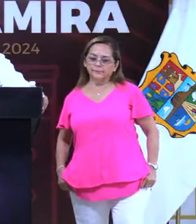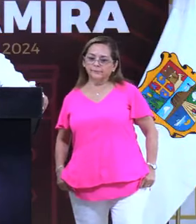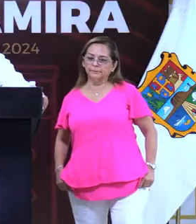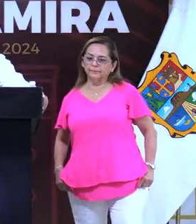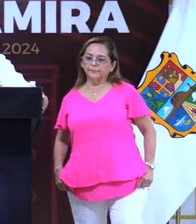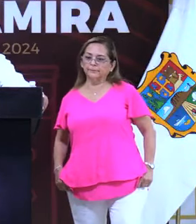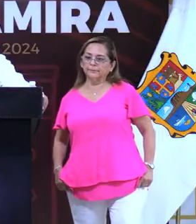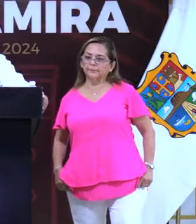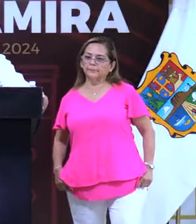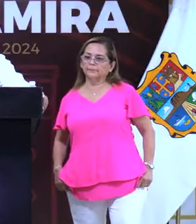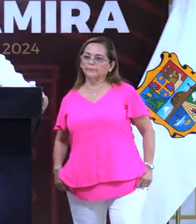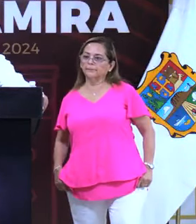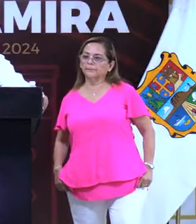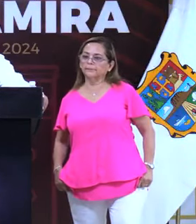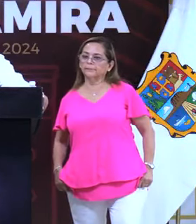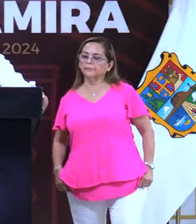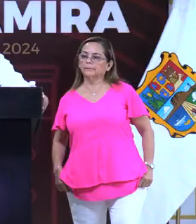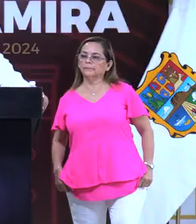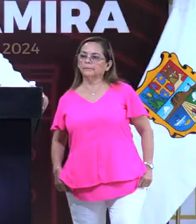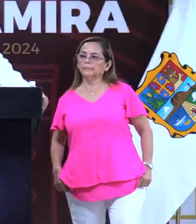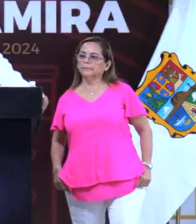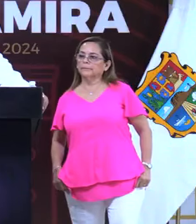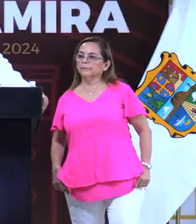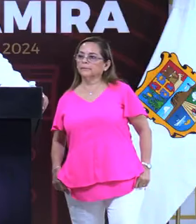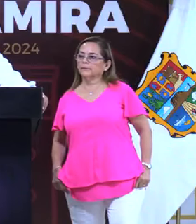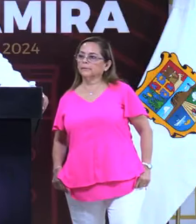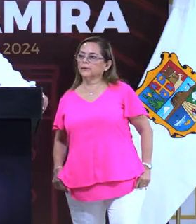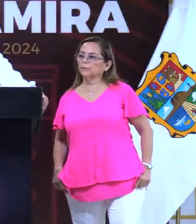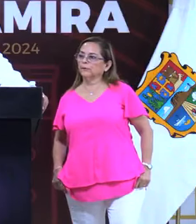los que más consumimos bebidas azucaradas.